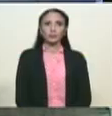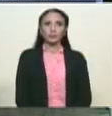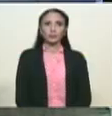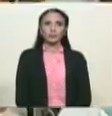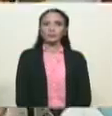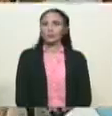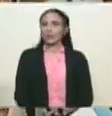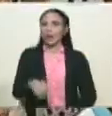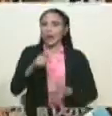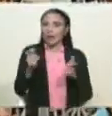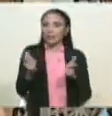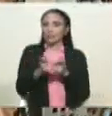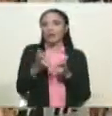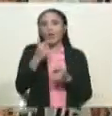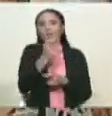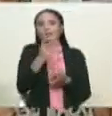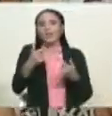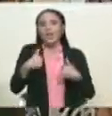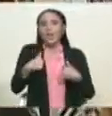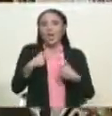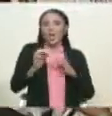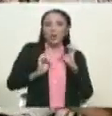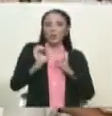contra aquellos que se justifican